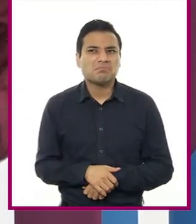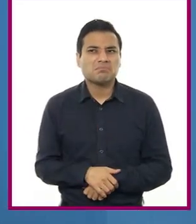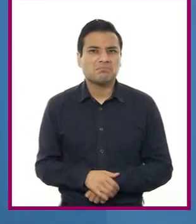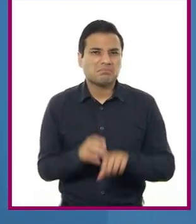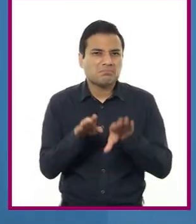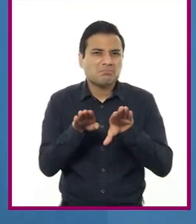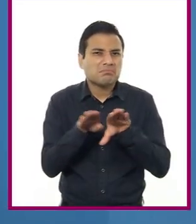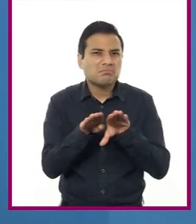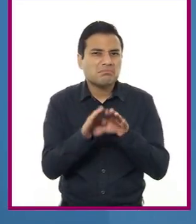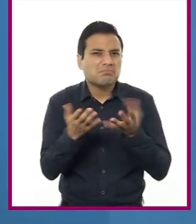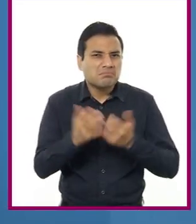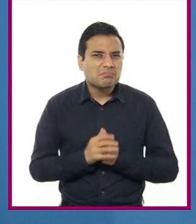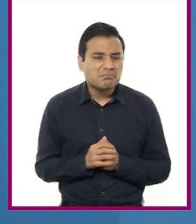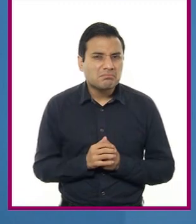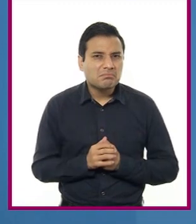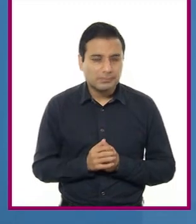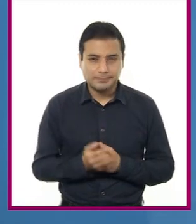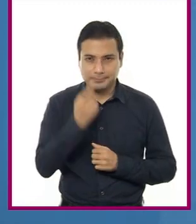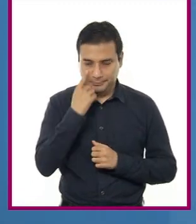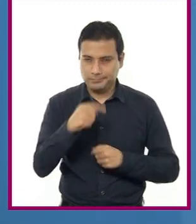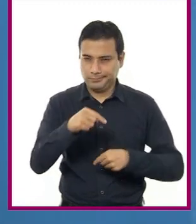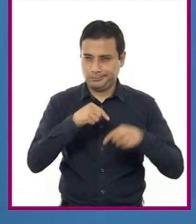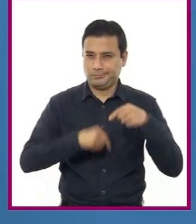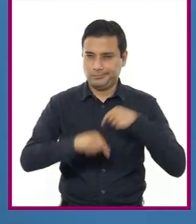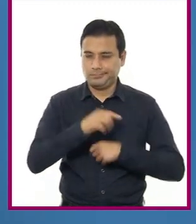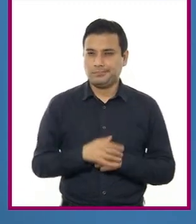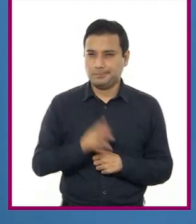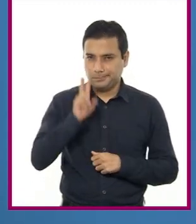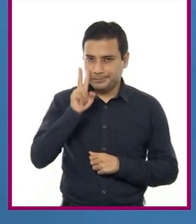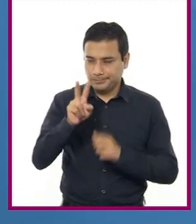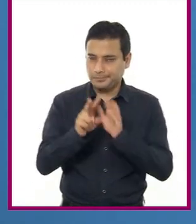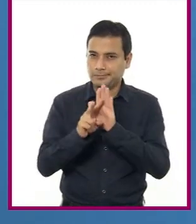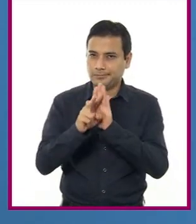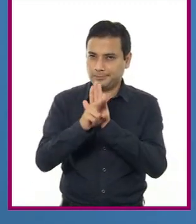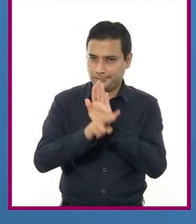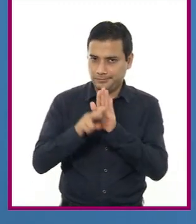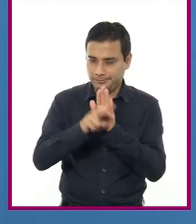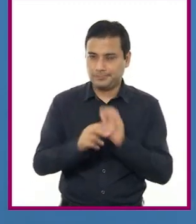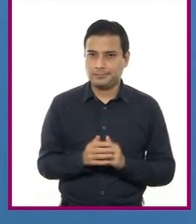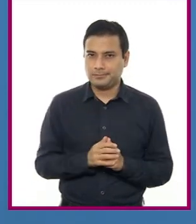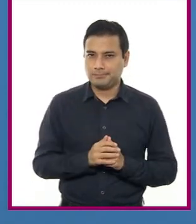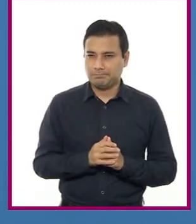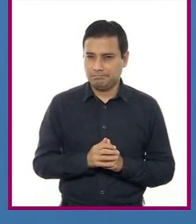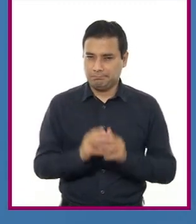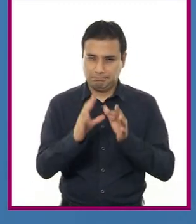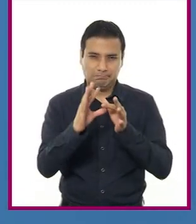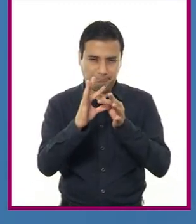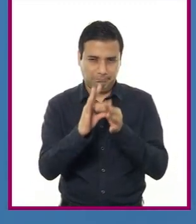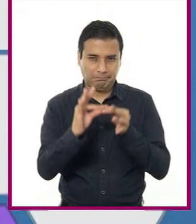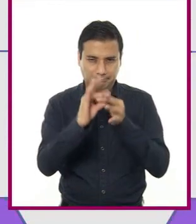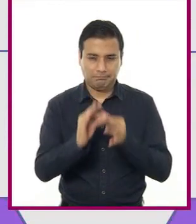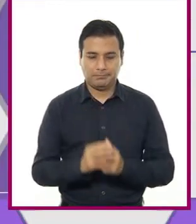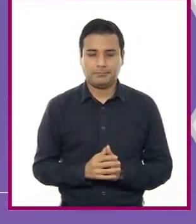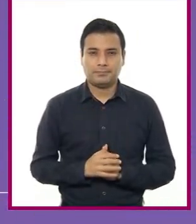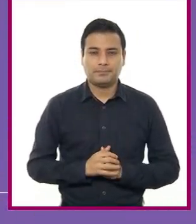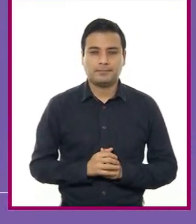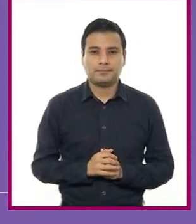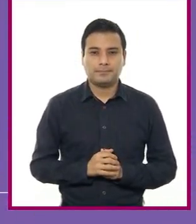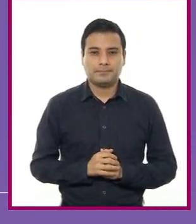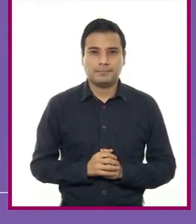ejercerlas? Regresemos a ver y escuchar el video para despejar tu primera inquietud.